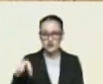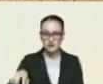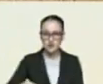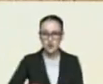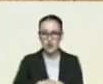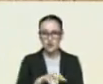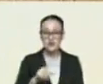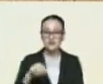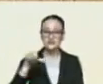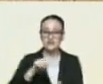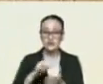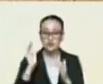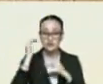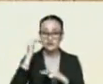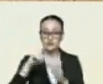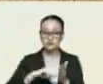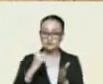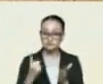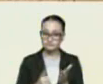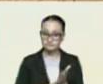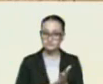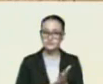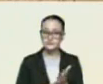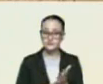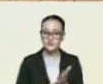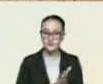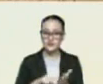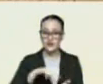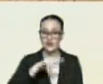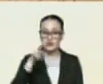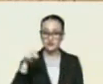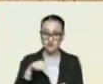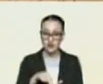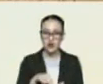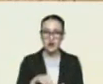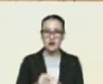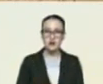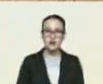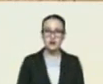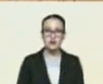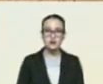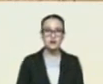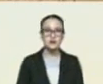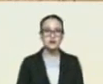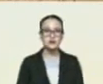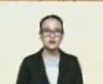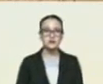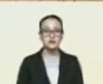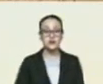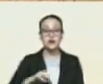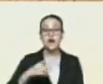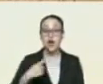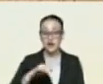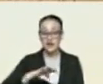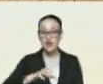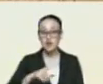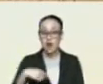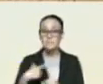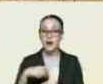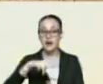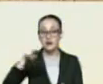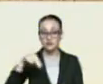centros de atención rápida del Sistema Integrado a nivel nacional, a nivel regional y a nivel nacional. Es